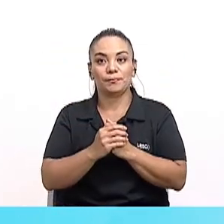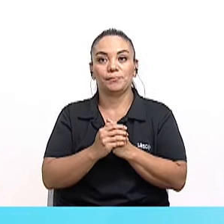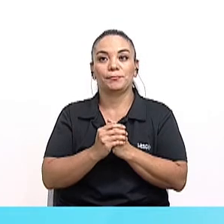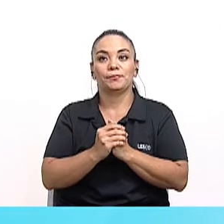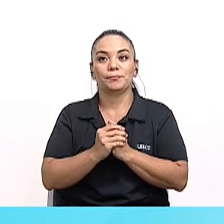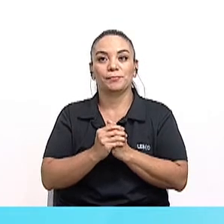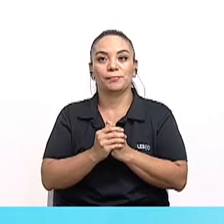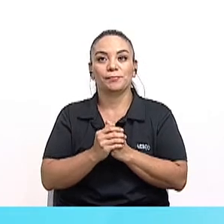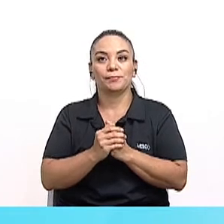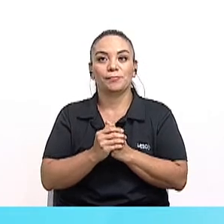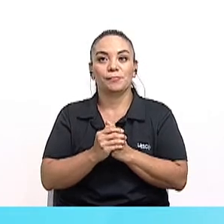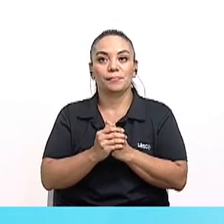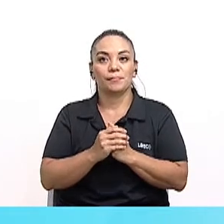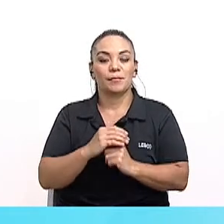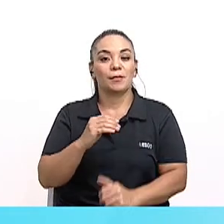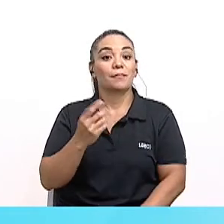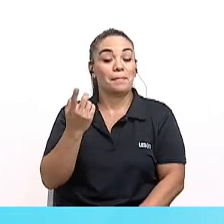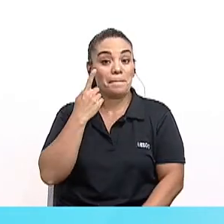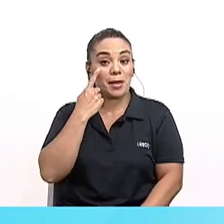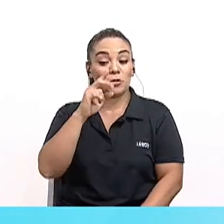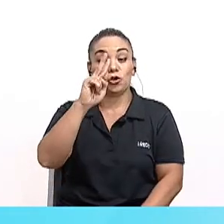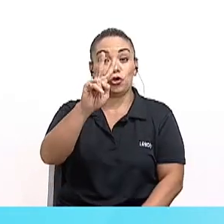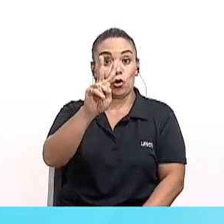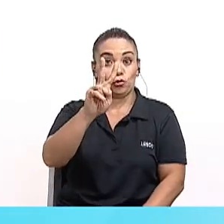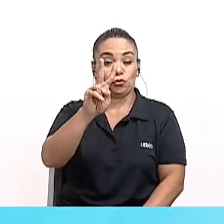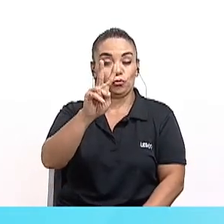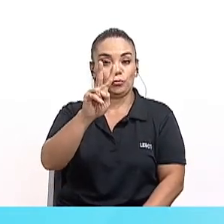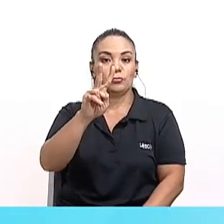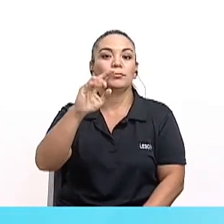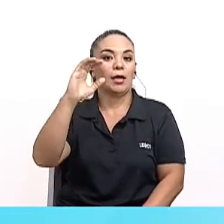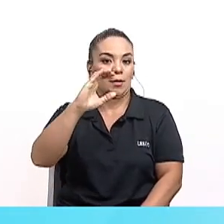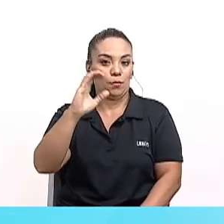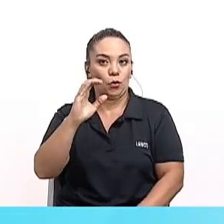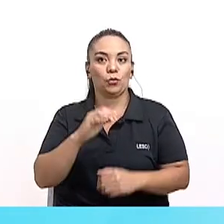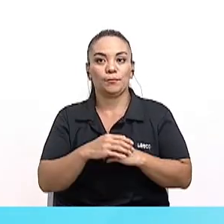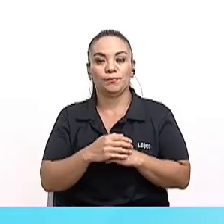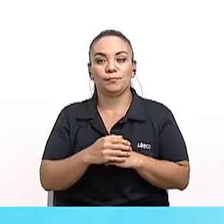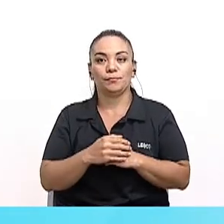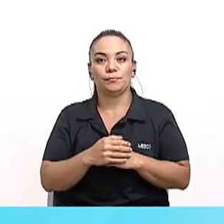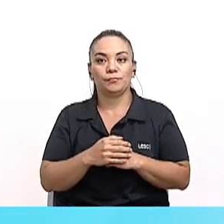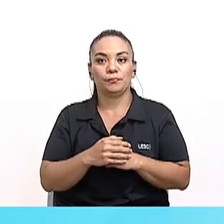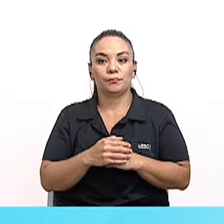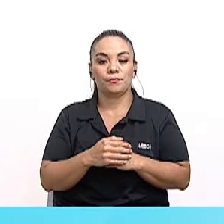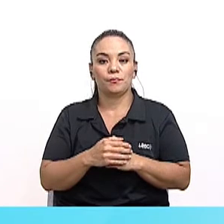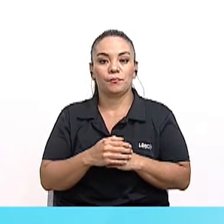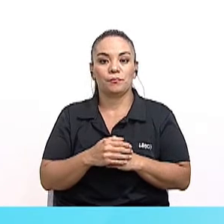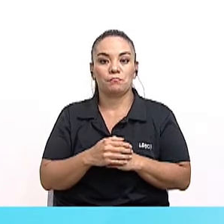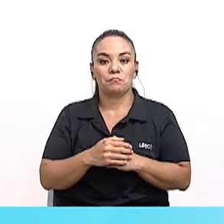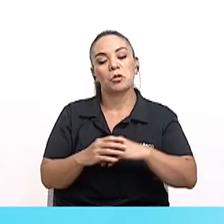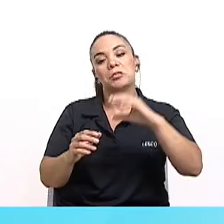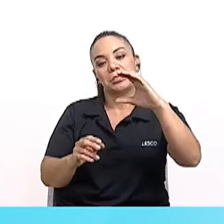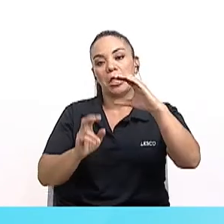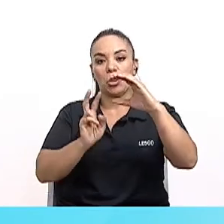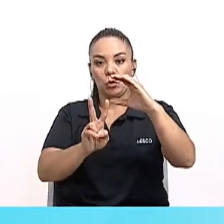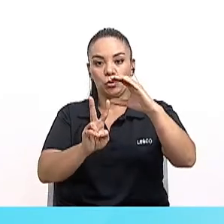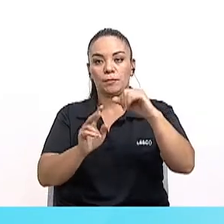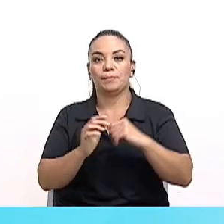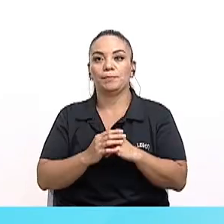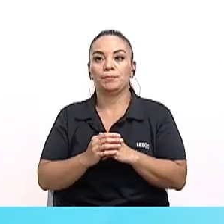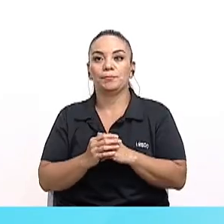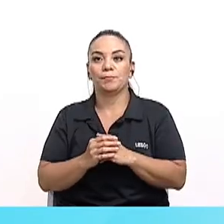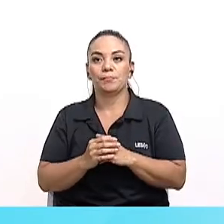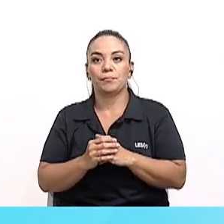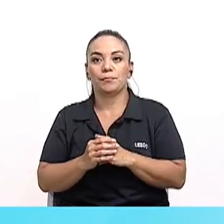Voy a hacer un alqueno con 2 átomos de carbono. Entonces, utilizando la fórmula, tengo 2 átomos de carbono. En hidrógeno sería